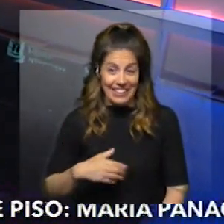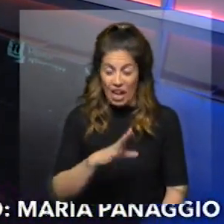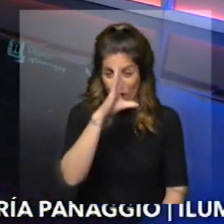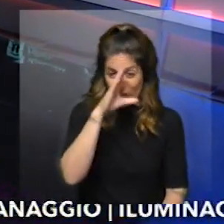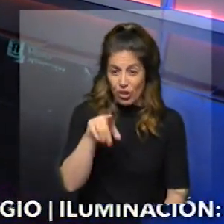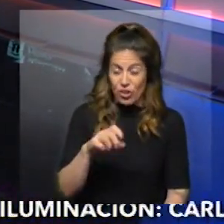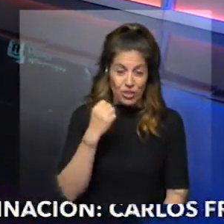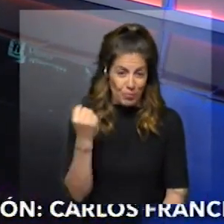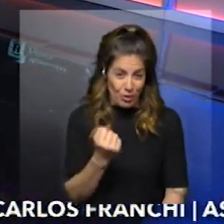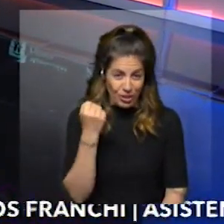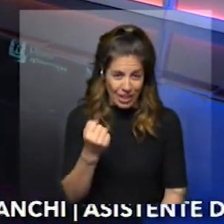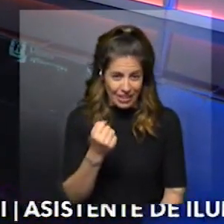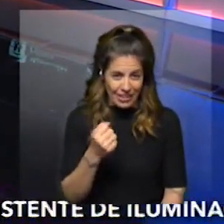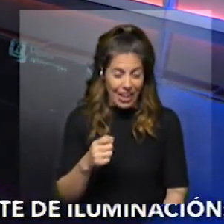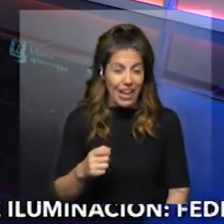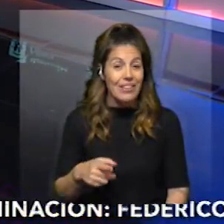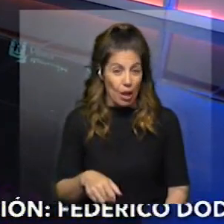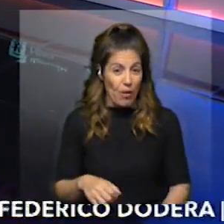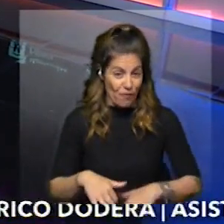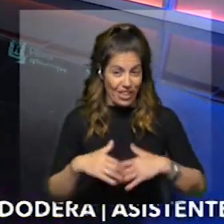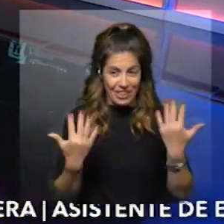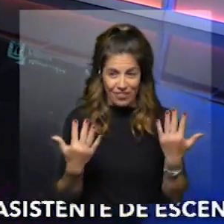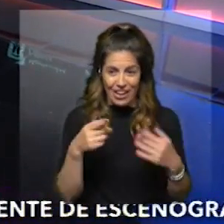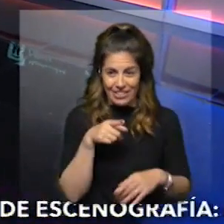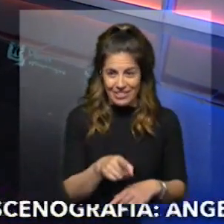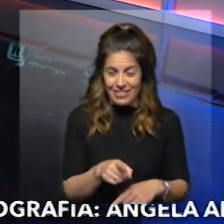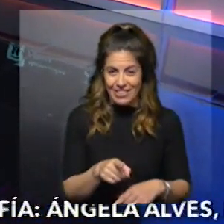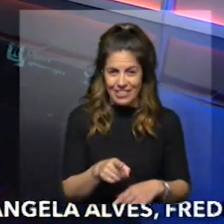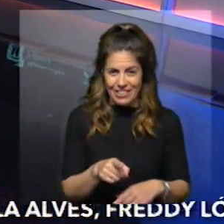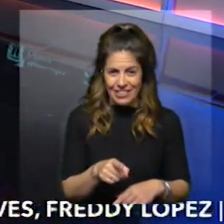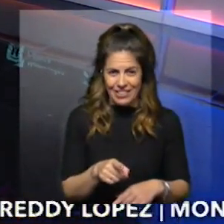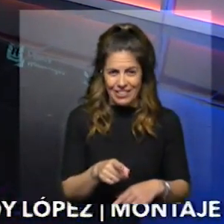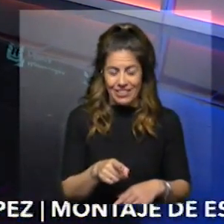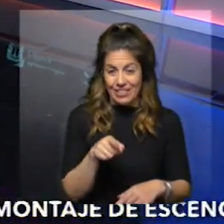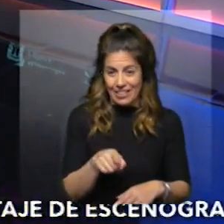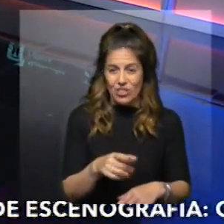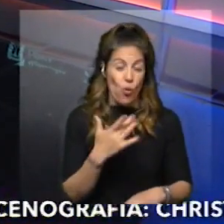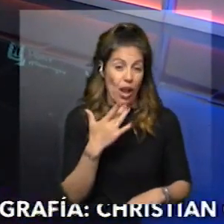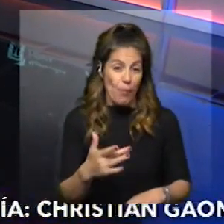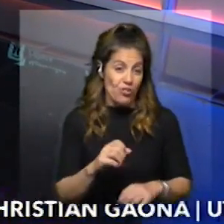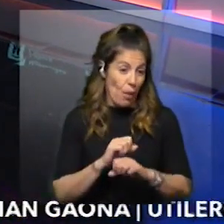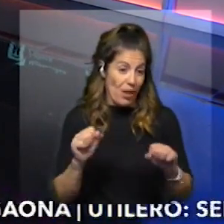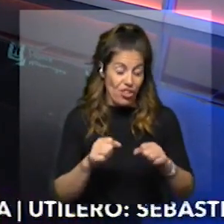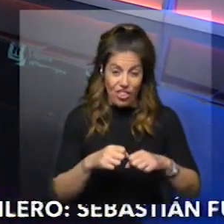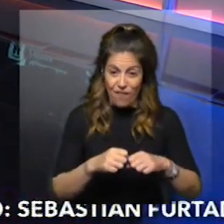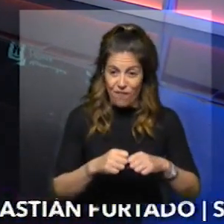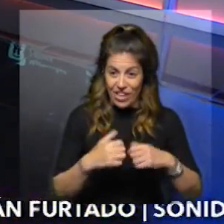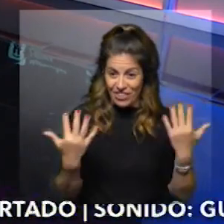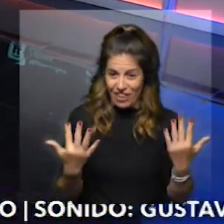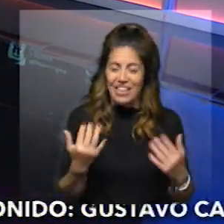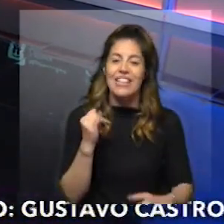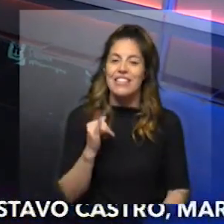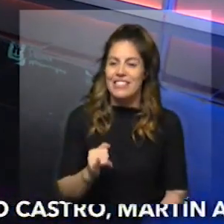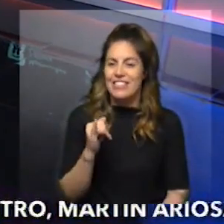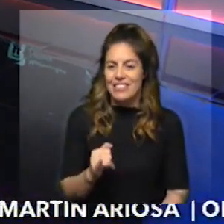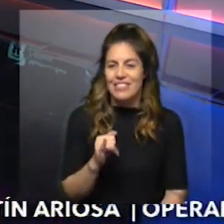importante. En un momento, festivalera además, una belleza. Sí. Eso, o sea, una camada, fue una hermosa explosión de festivales. Sí, o sea,